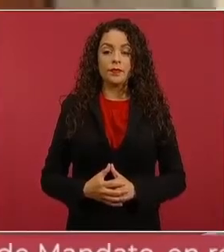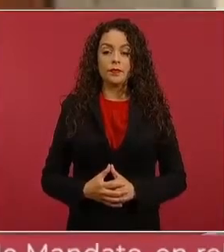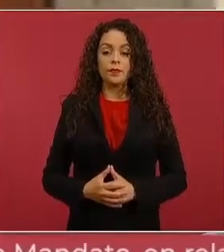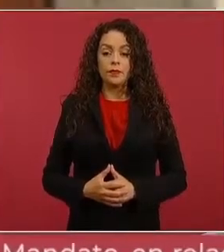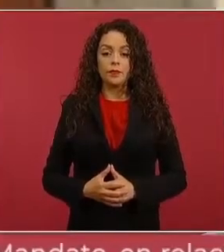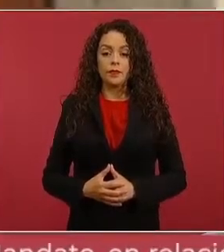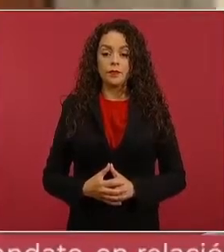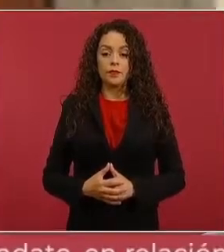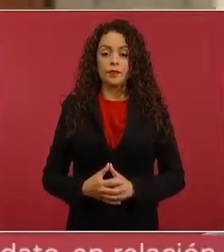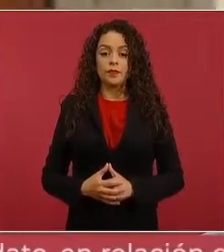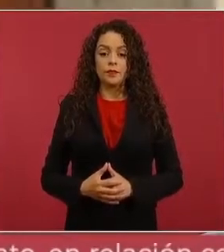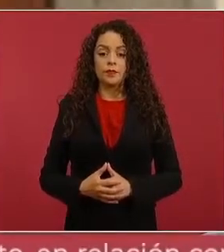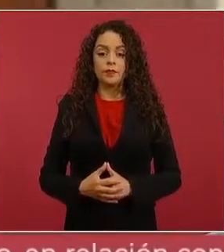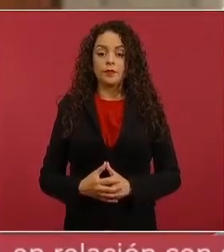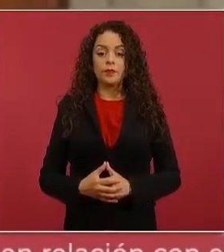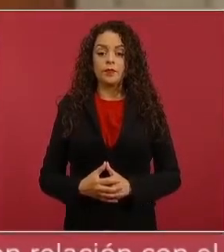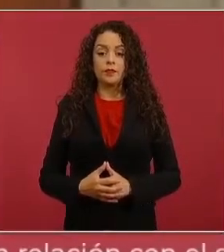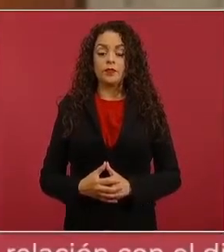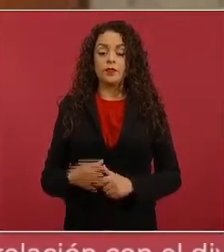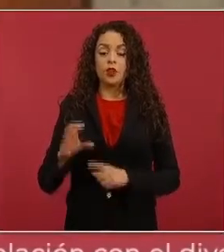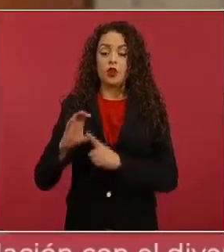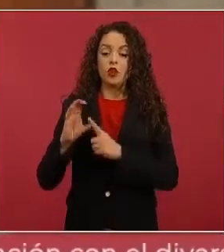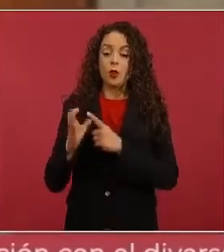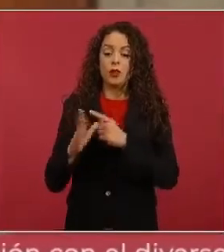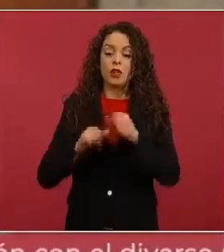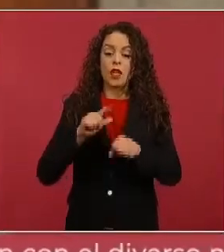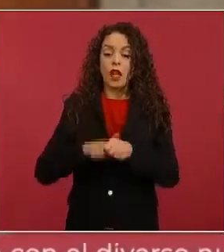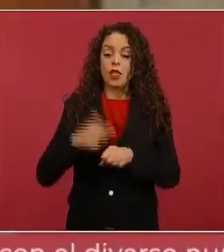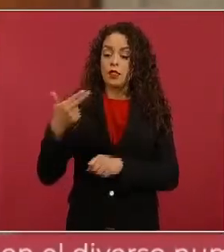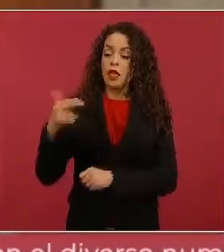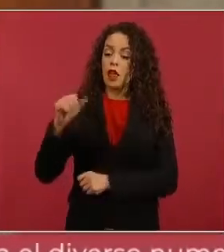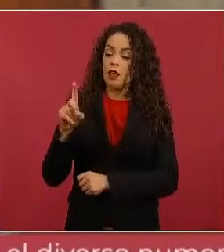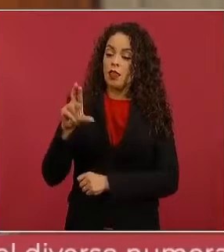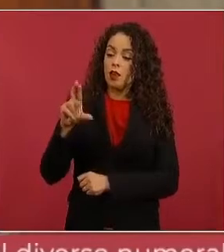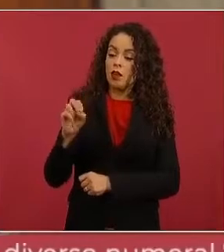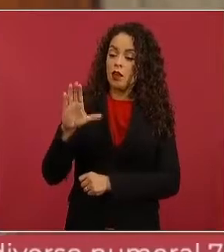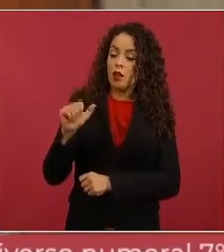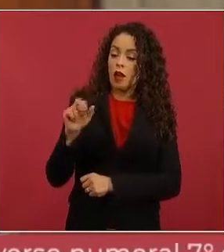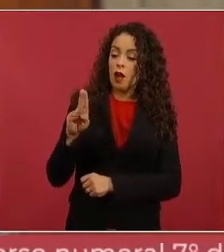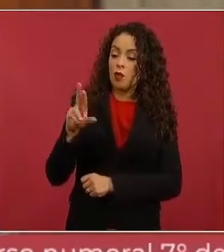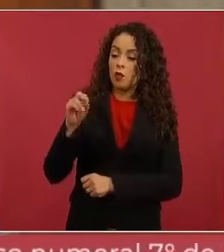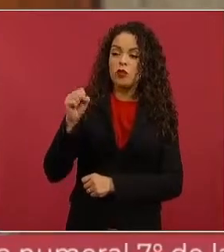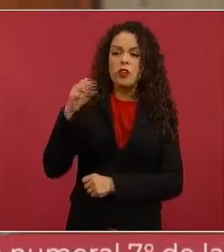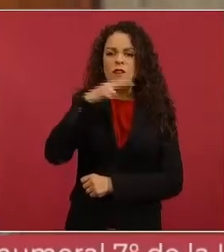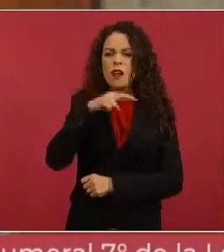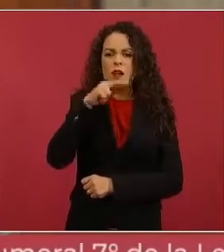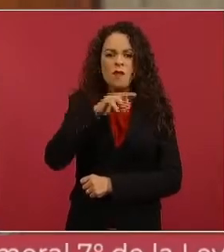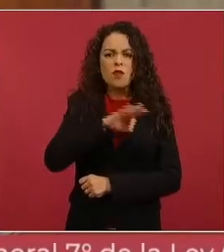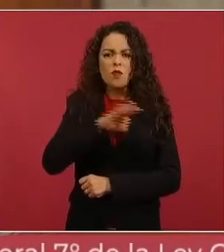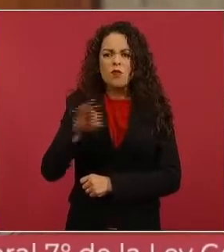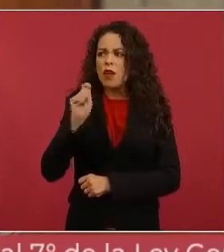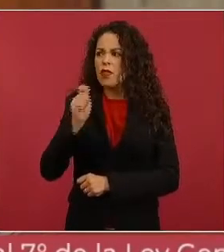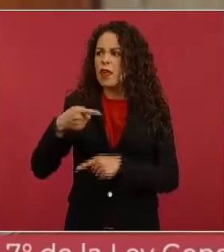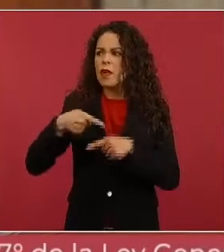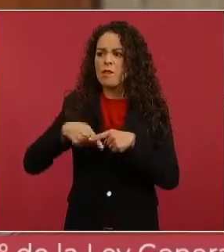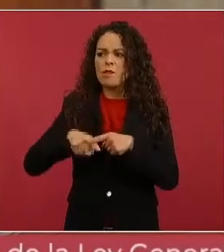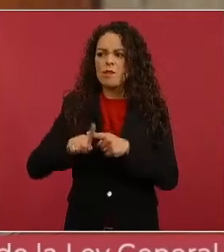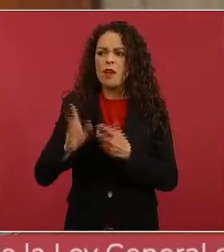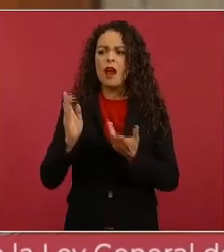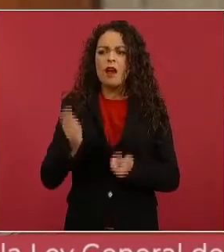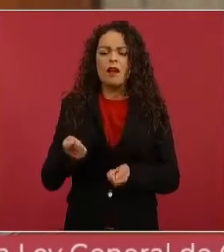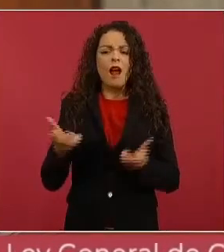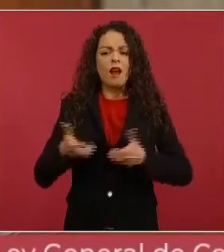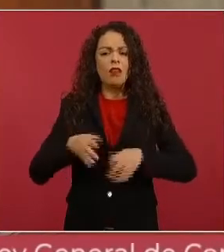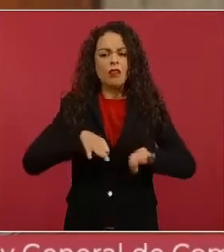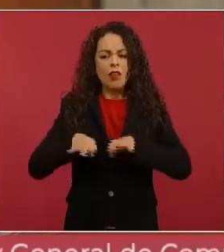La Comisión Nacional de Hidrocarburos podría resolver rápidamente para iniciar los trabajos y tener